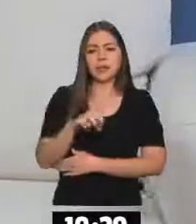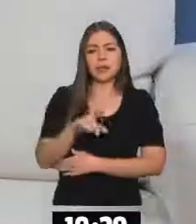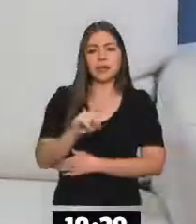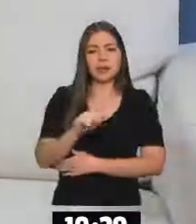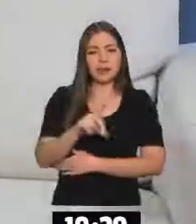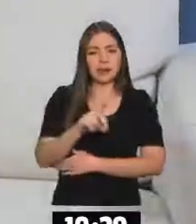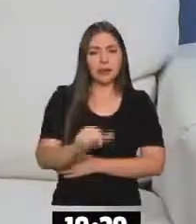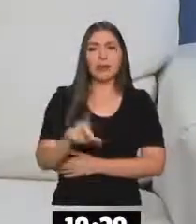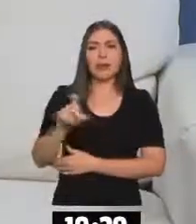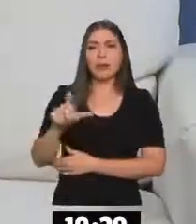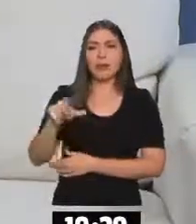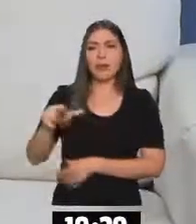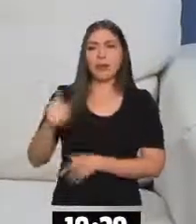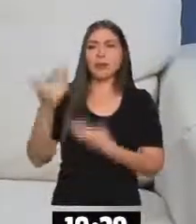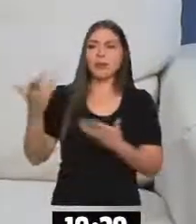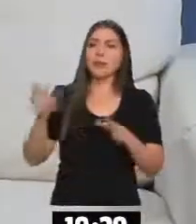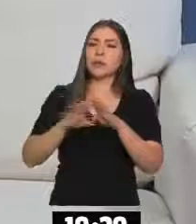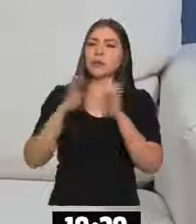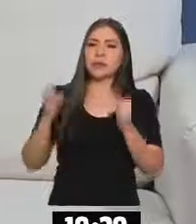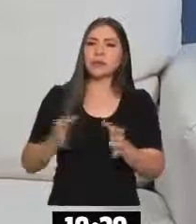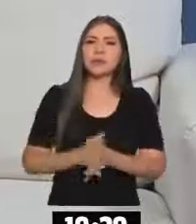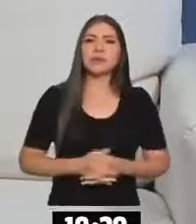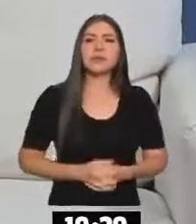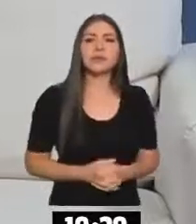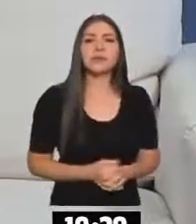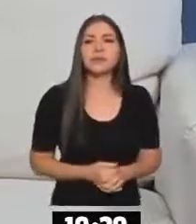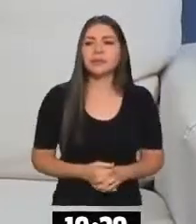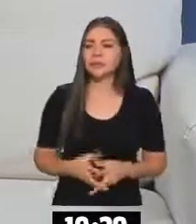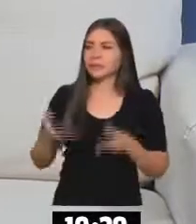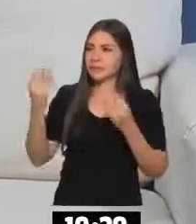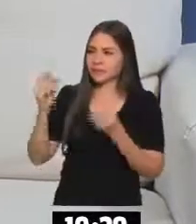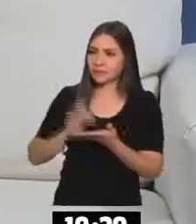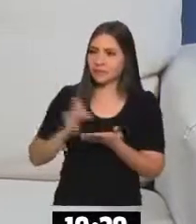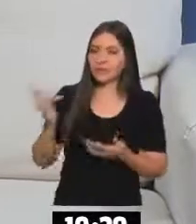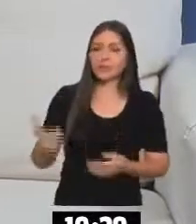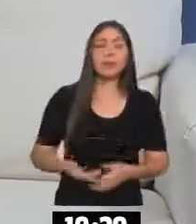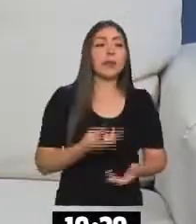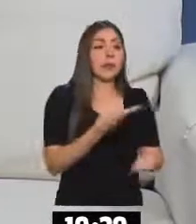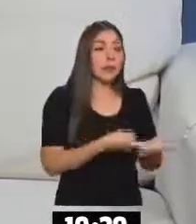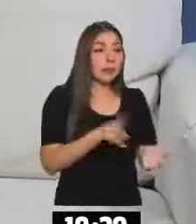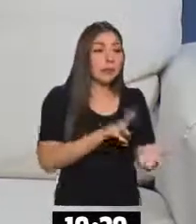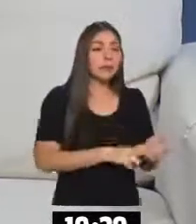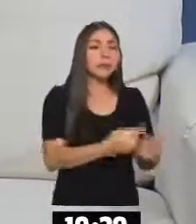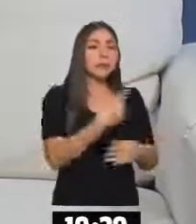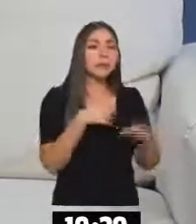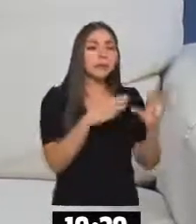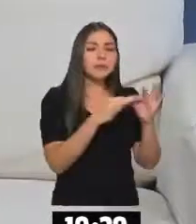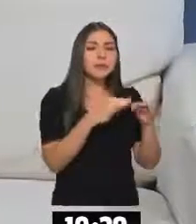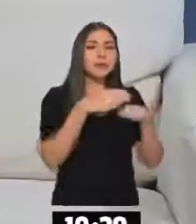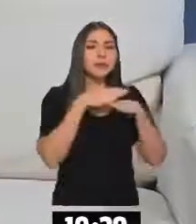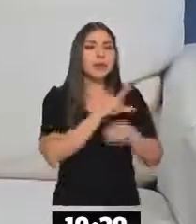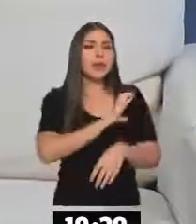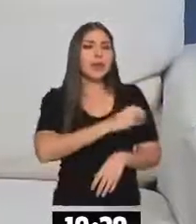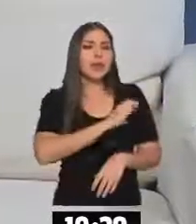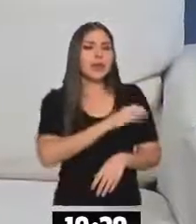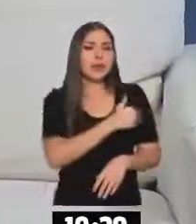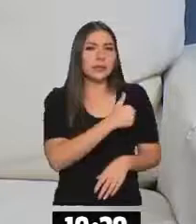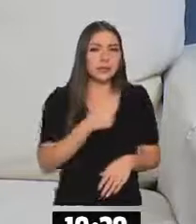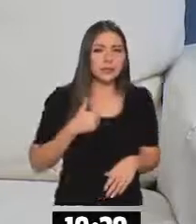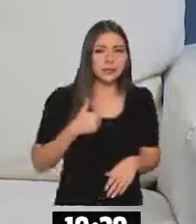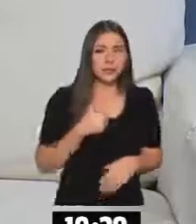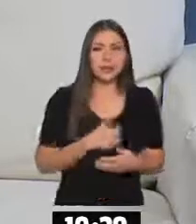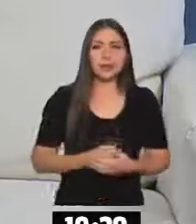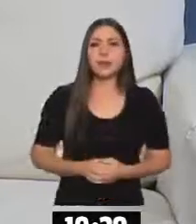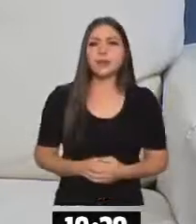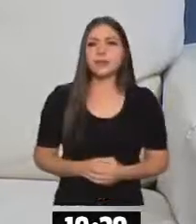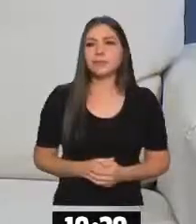Esmeralda? Muchísimas gracias. Y además nos vas a hablar del cáncer de mama. Así es, Fernando. Muchísimas gracias, Astro. Pues para mí es